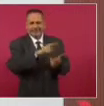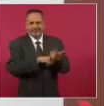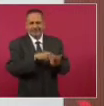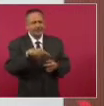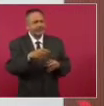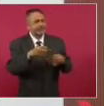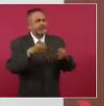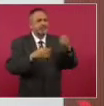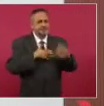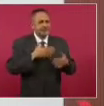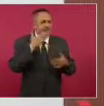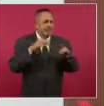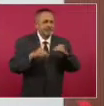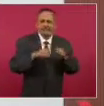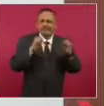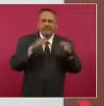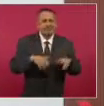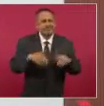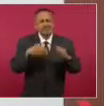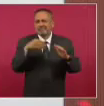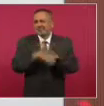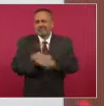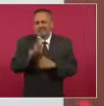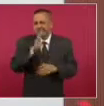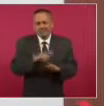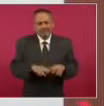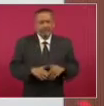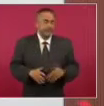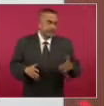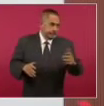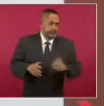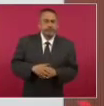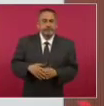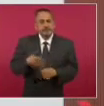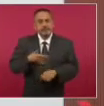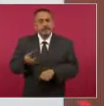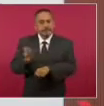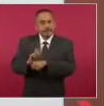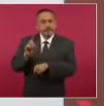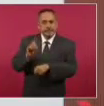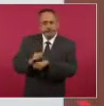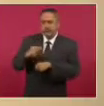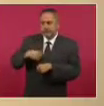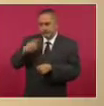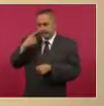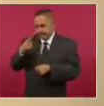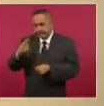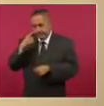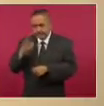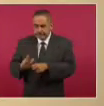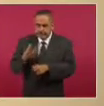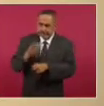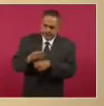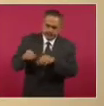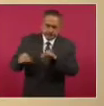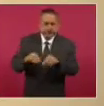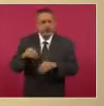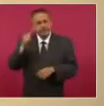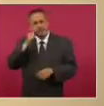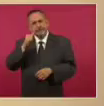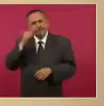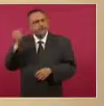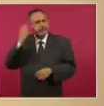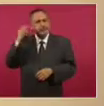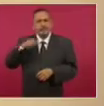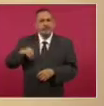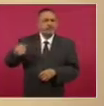en abandono y decadencia. Todos los días nos encontramos y al presidente en sus continuas